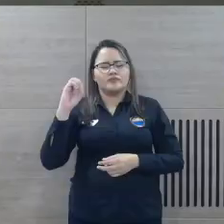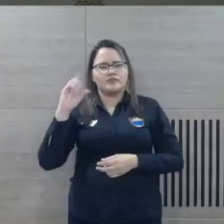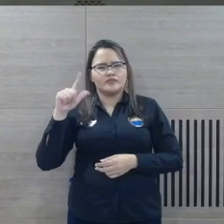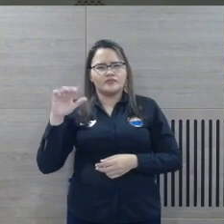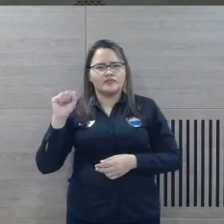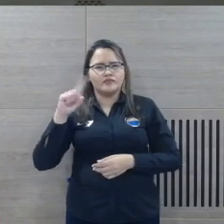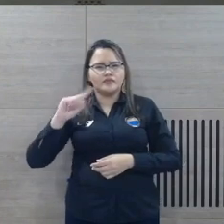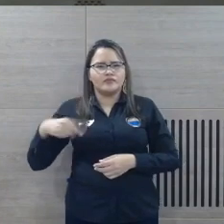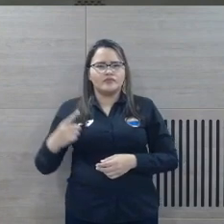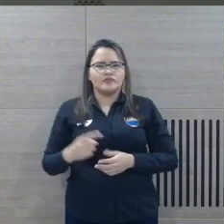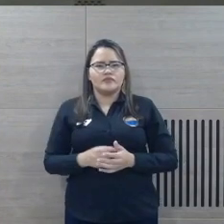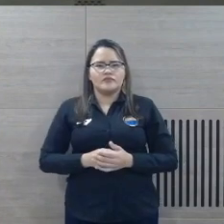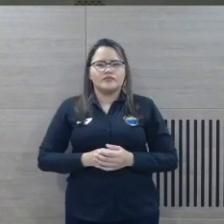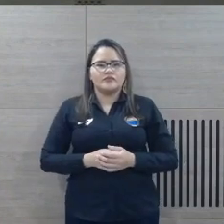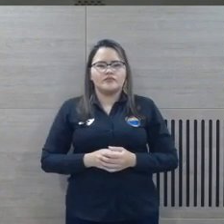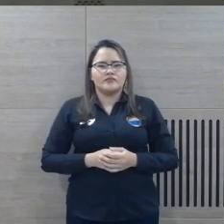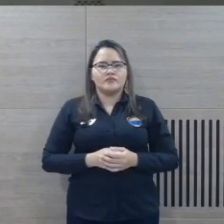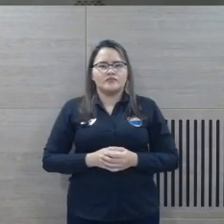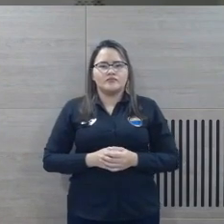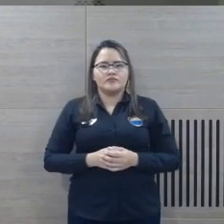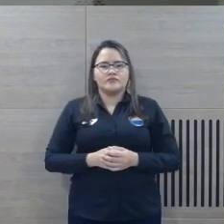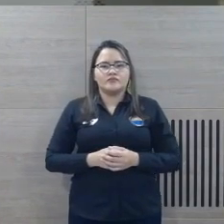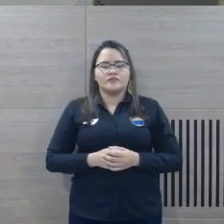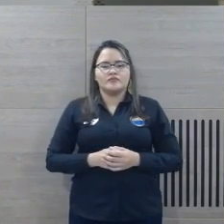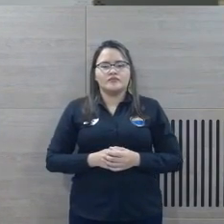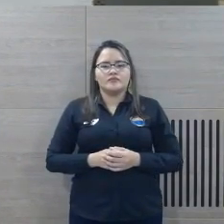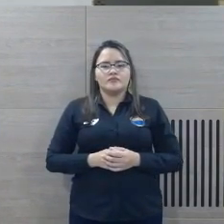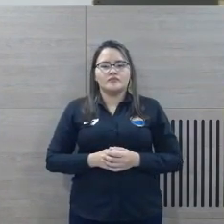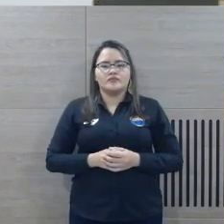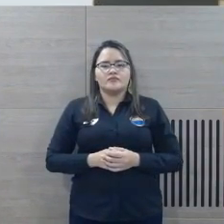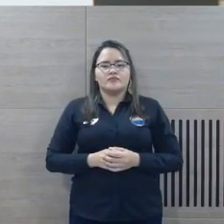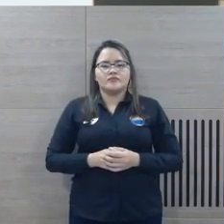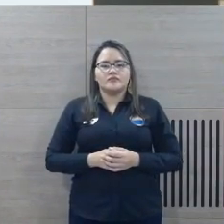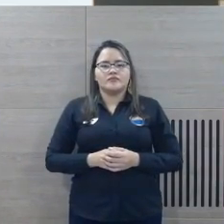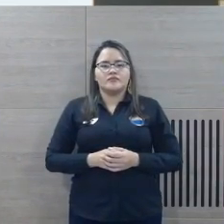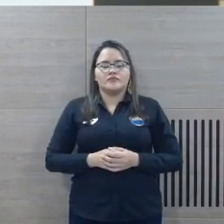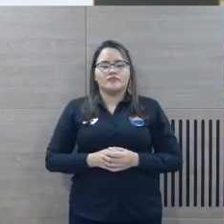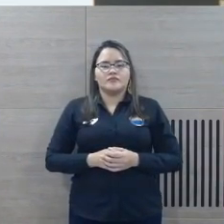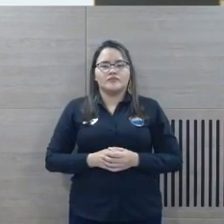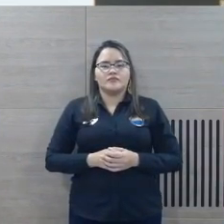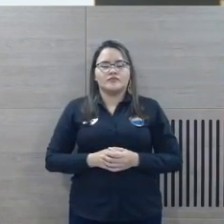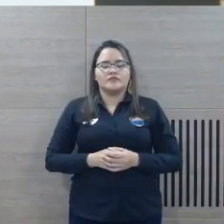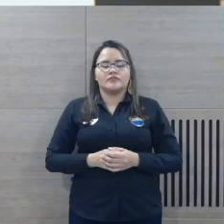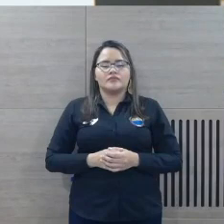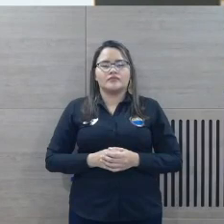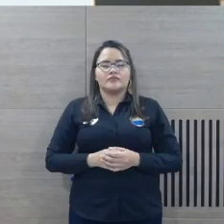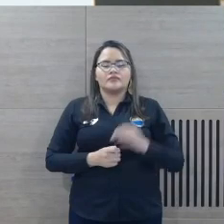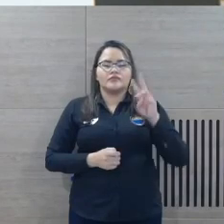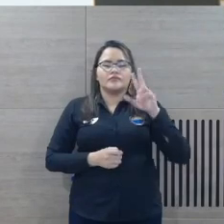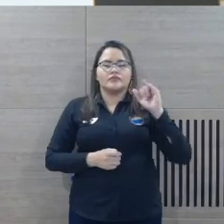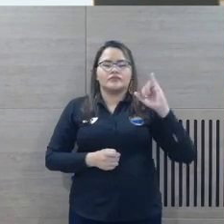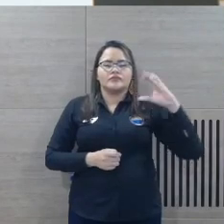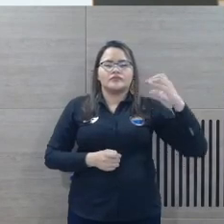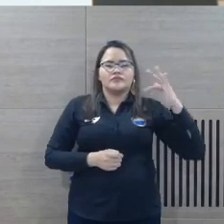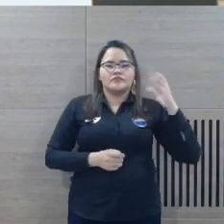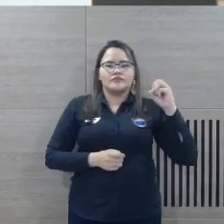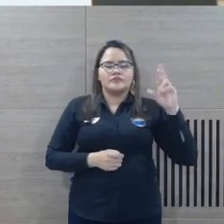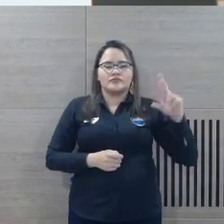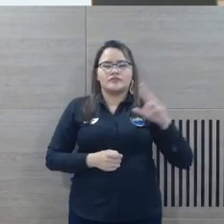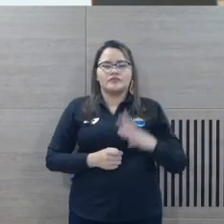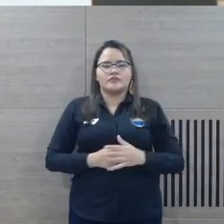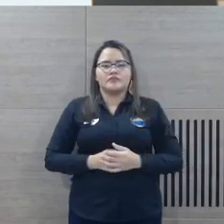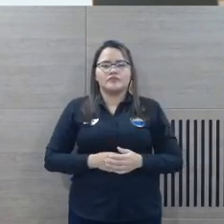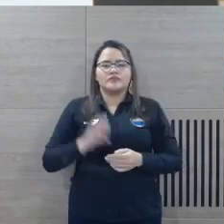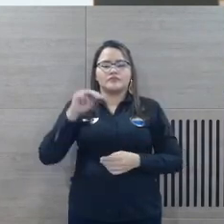Noguera. Amílcar Guillermo Polo Rodríguez. Víctor Junior Villa Yepes. Marco Antonio Domínguez León. Reimer